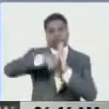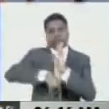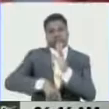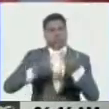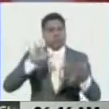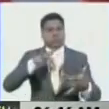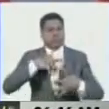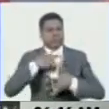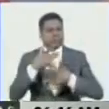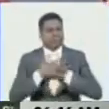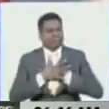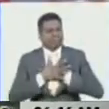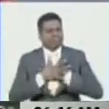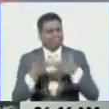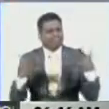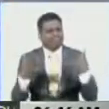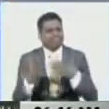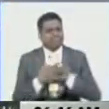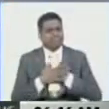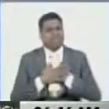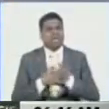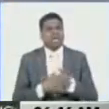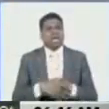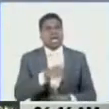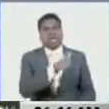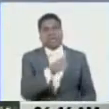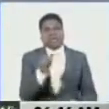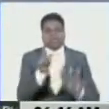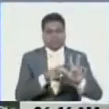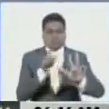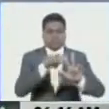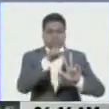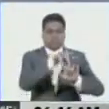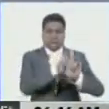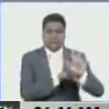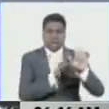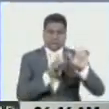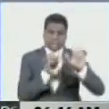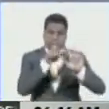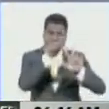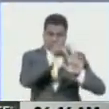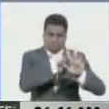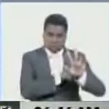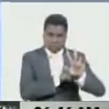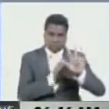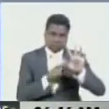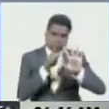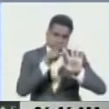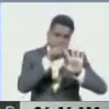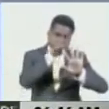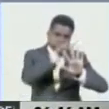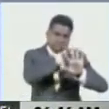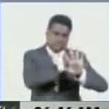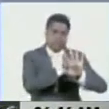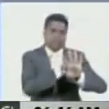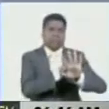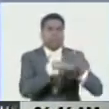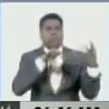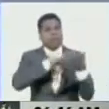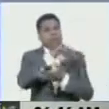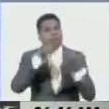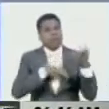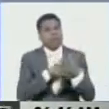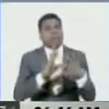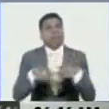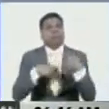y sentimientos populares y el imperialismo. Cada uno de estos espacios, cada una de estas confrontaciones, cada uno de estos conflictos que se